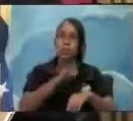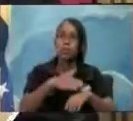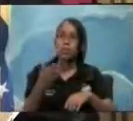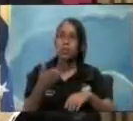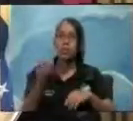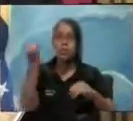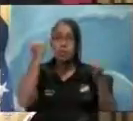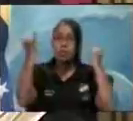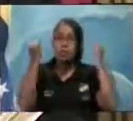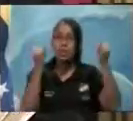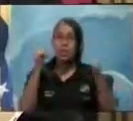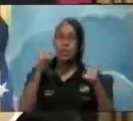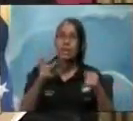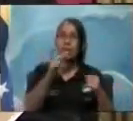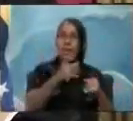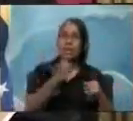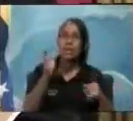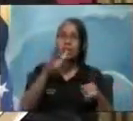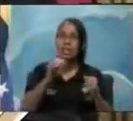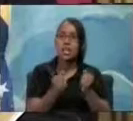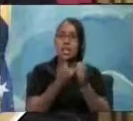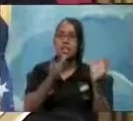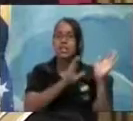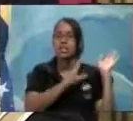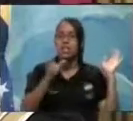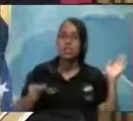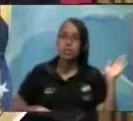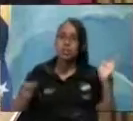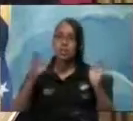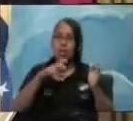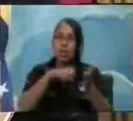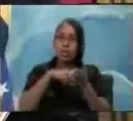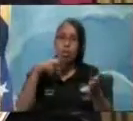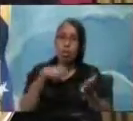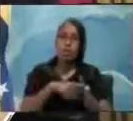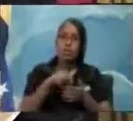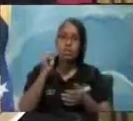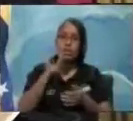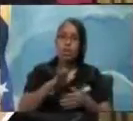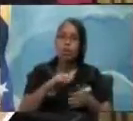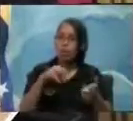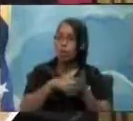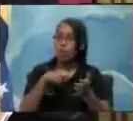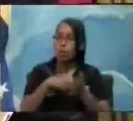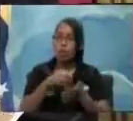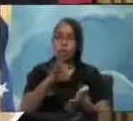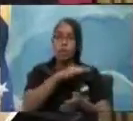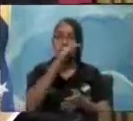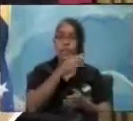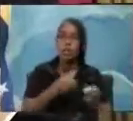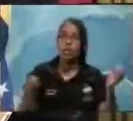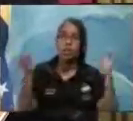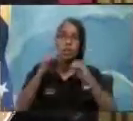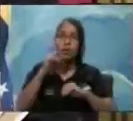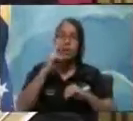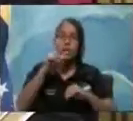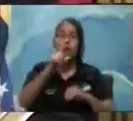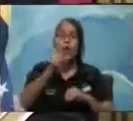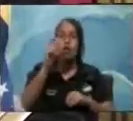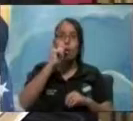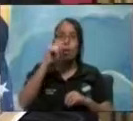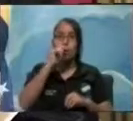Imagínese usted, la gente que está sin Cristo está cojo. Y si está cojo espiritualmente y le pone la mirada a un